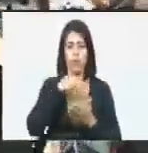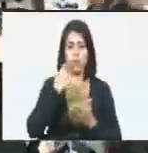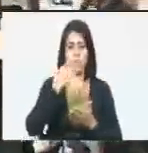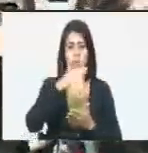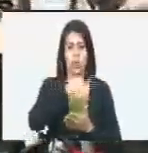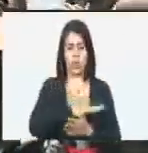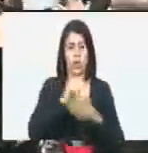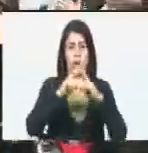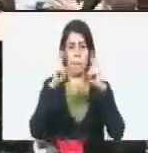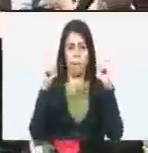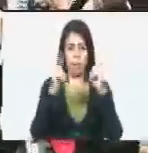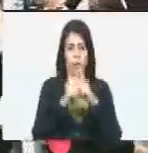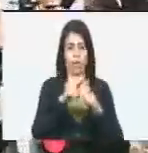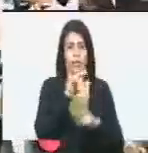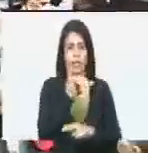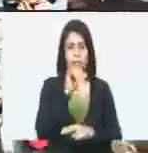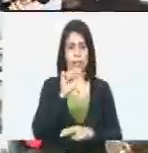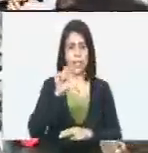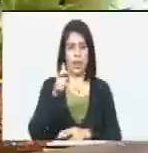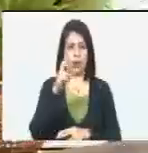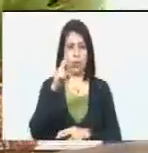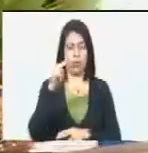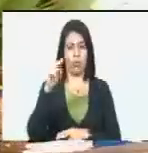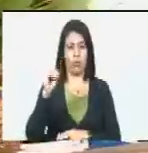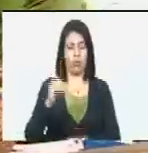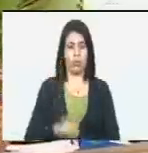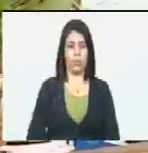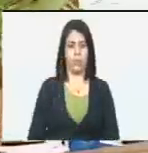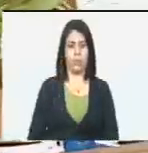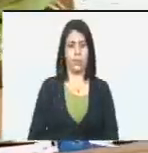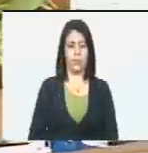Yaguno. A la asistencia civil de puente Yaguno.